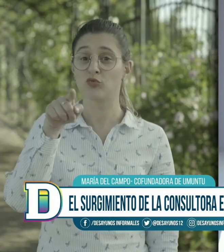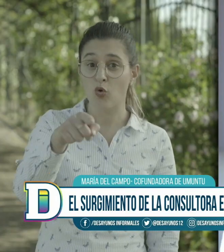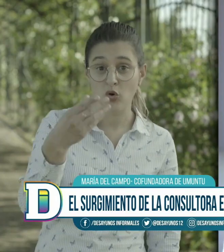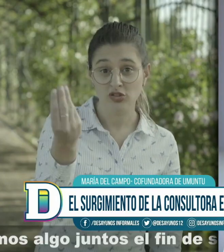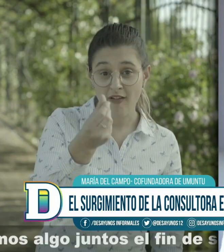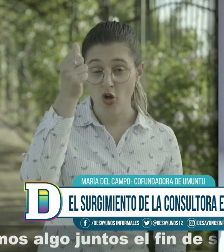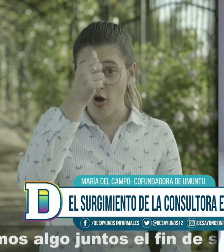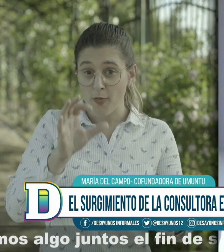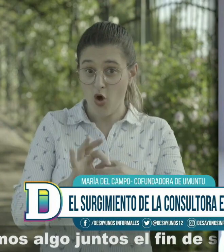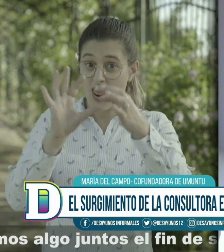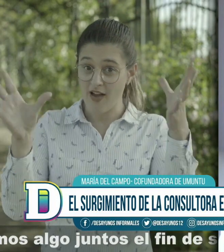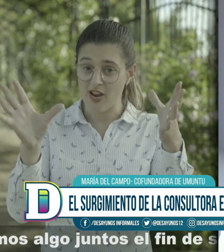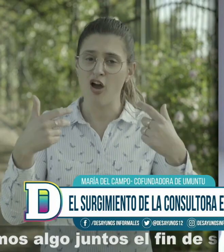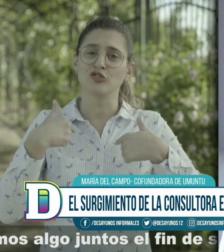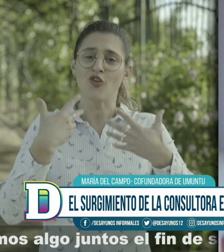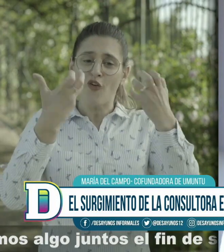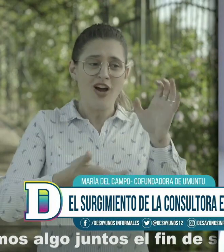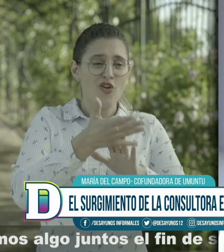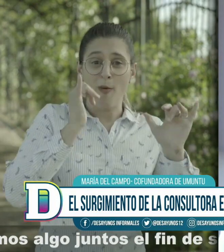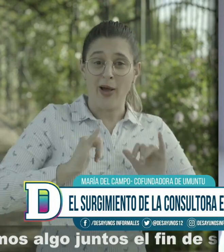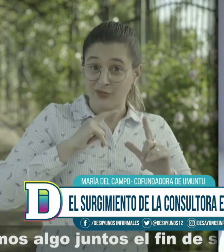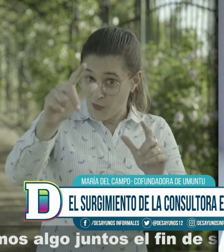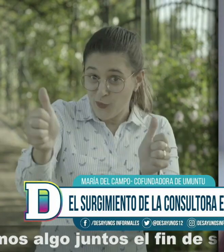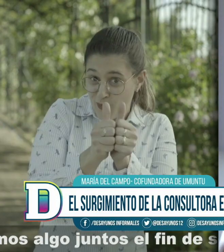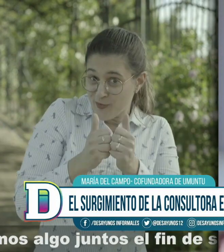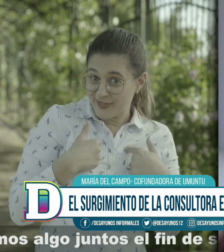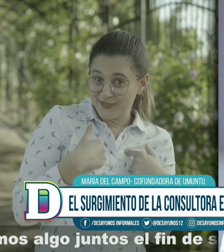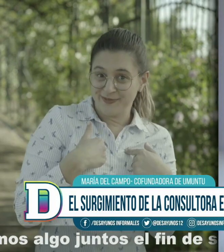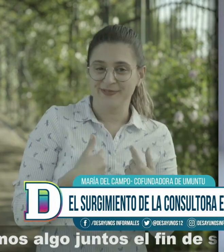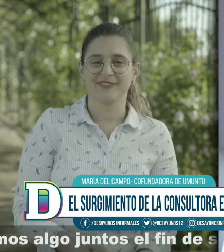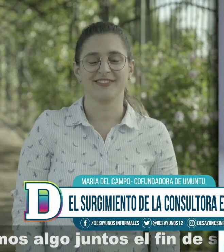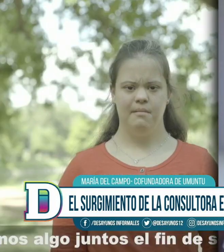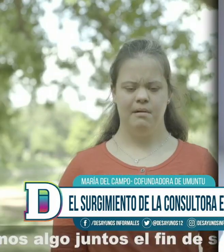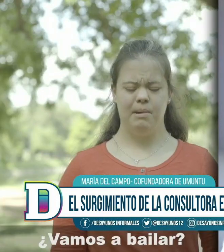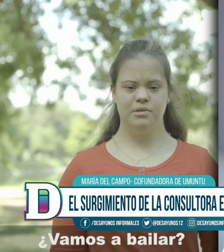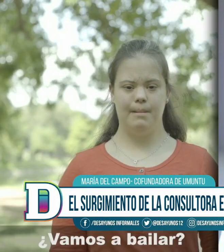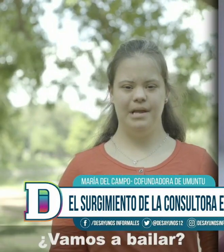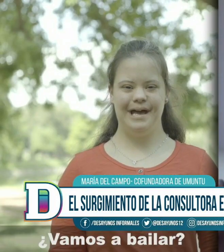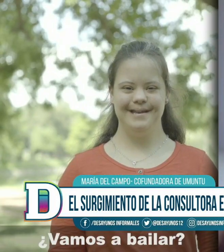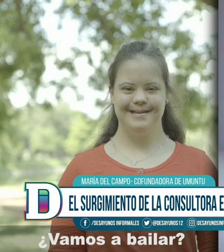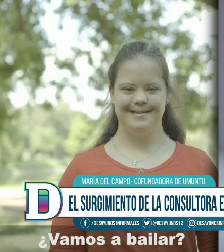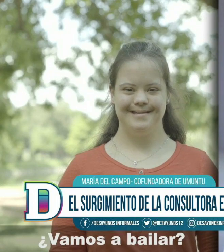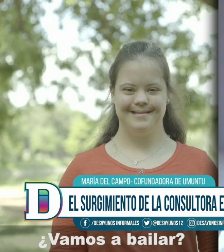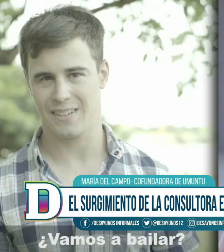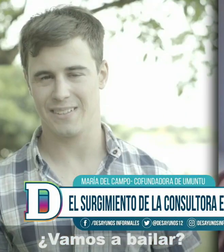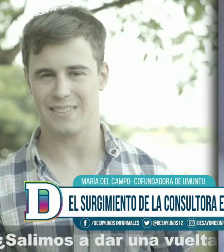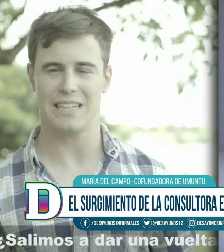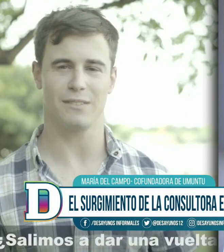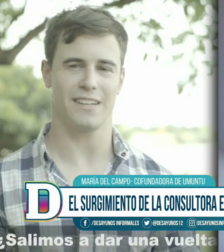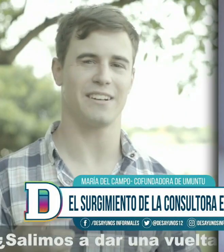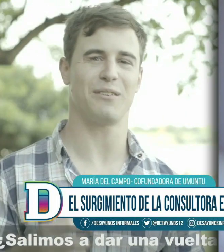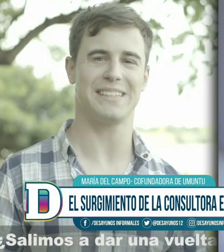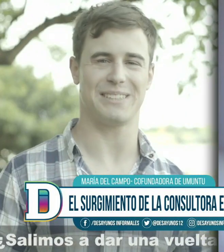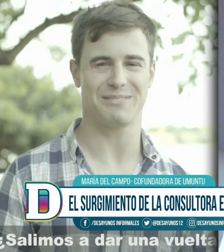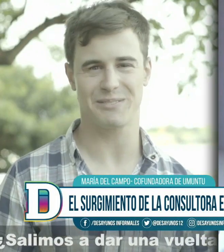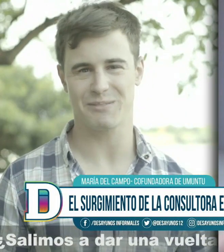a trabajar en diferentes cosas. Por ejemplo, en accesibilidad de la comunicación, una campaña publicitaria, cómo se hace que sea accesible, un video